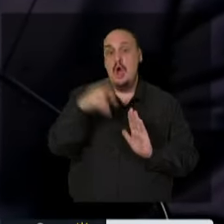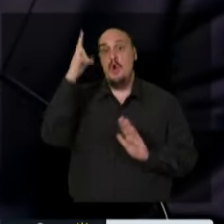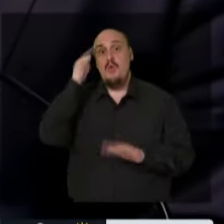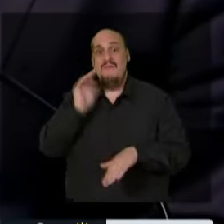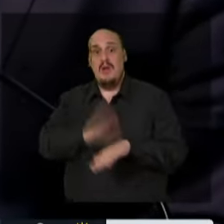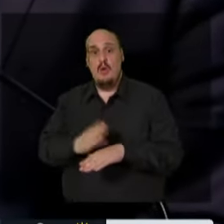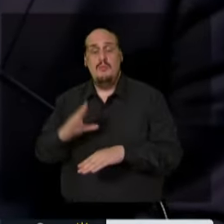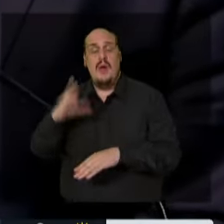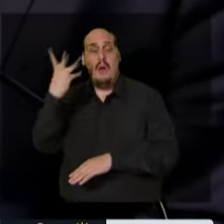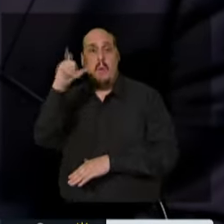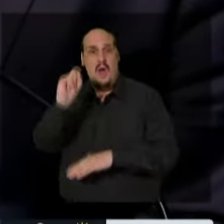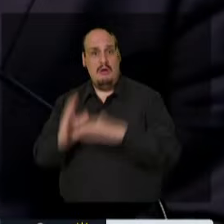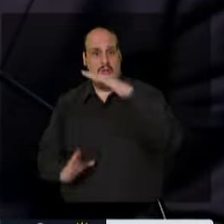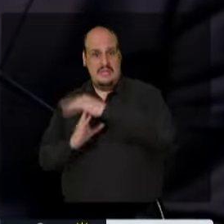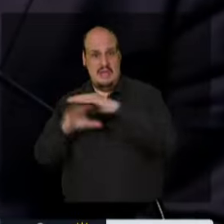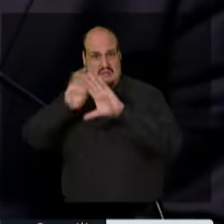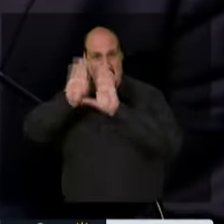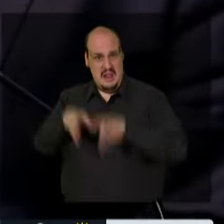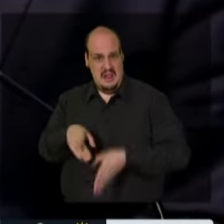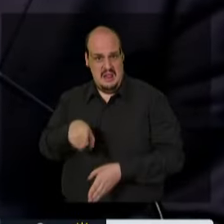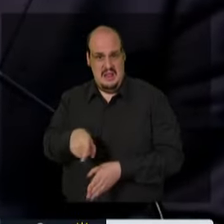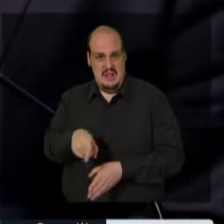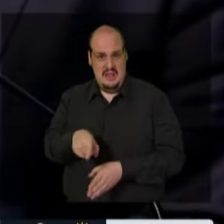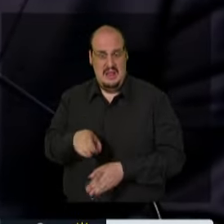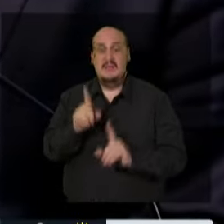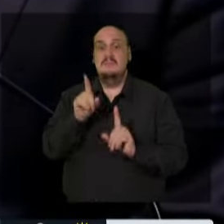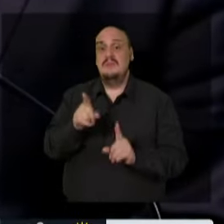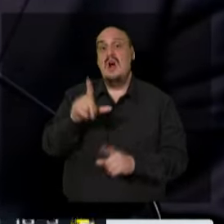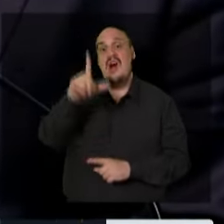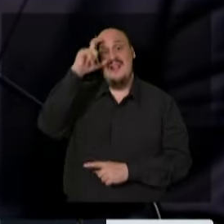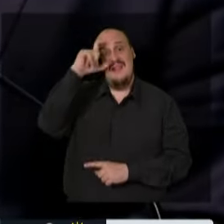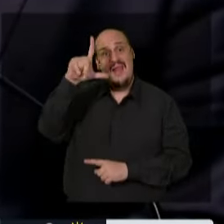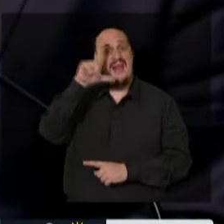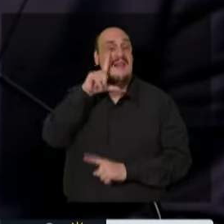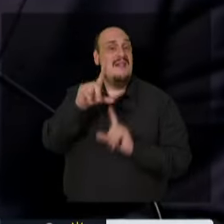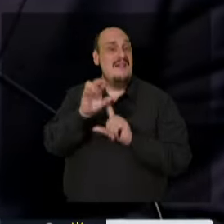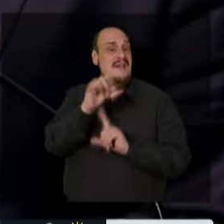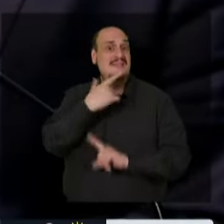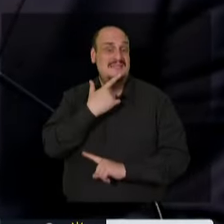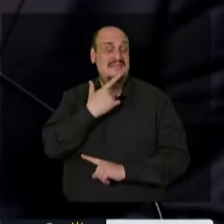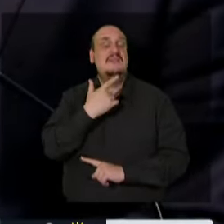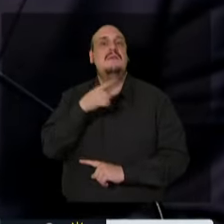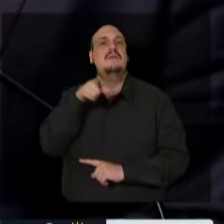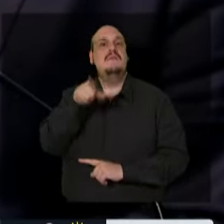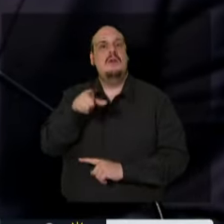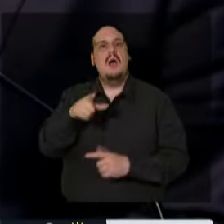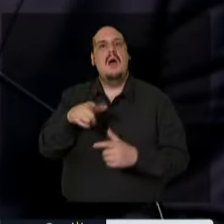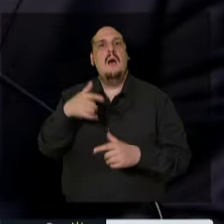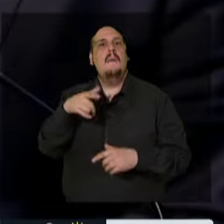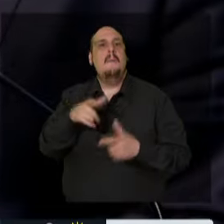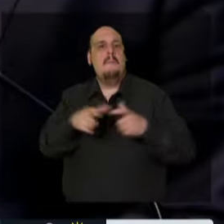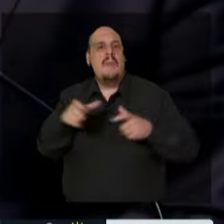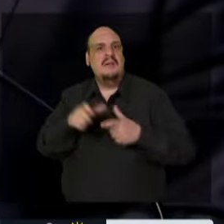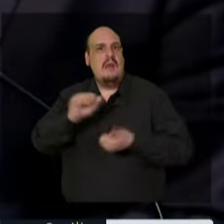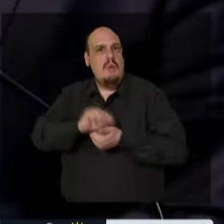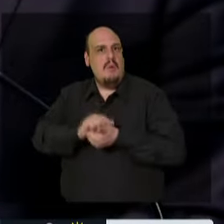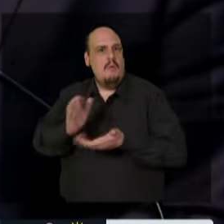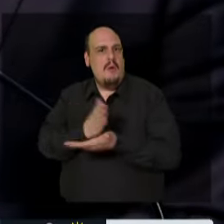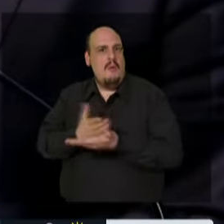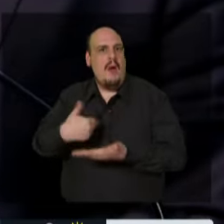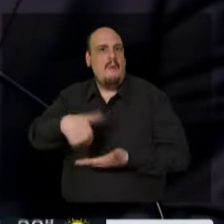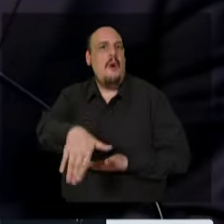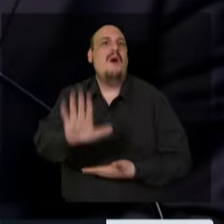Central. El déficit fiscal, cuasi fiscal que genera las LELIQs, ¿sí?, son emisión monetaria futura. Por lo tanto, aun